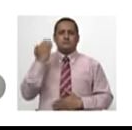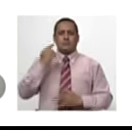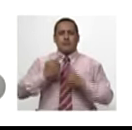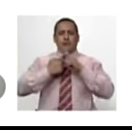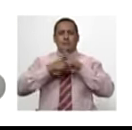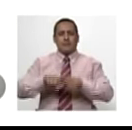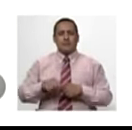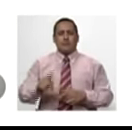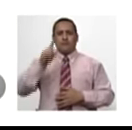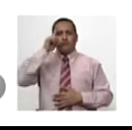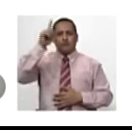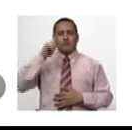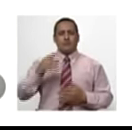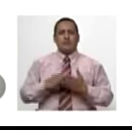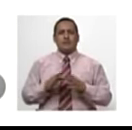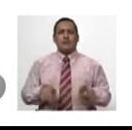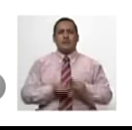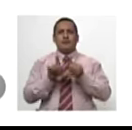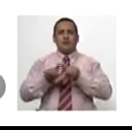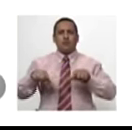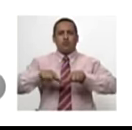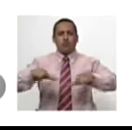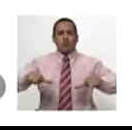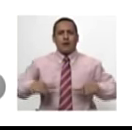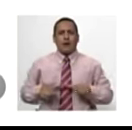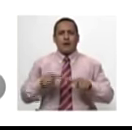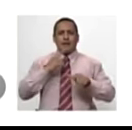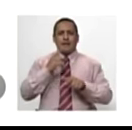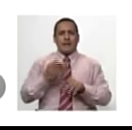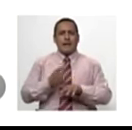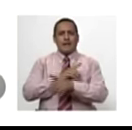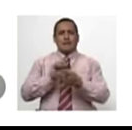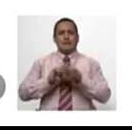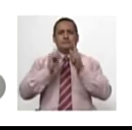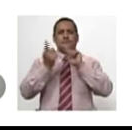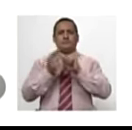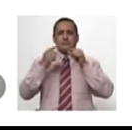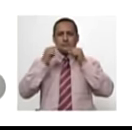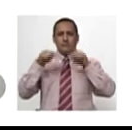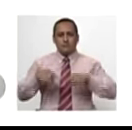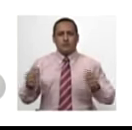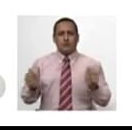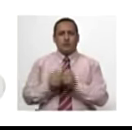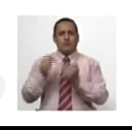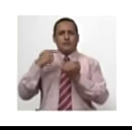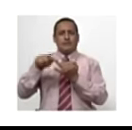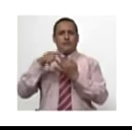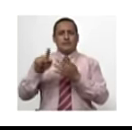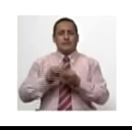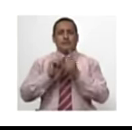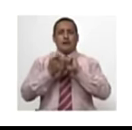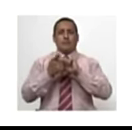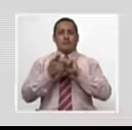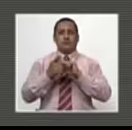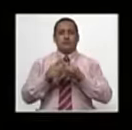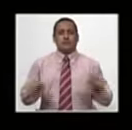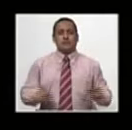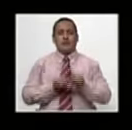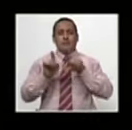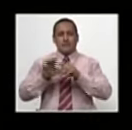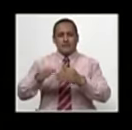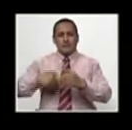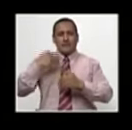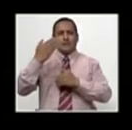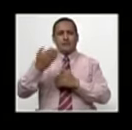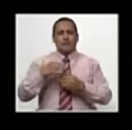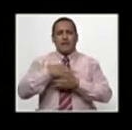Para el nacimiento de la República fueron creados los departamentos en reemplazo de estas con sucesivas modificaciones,